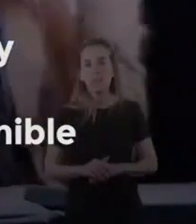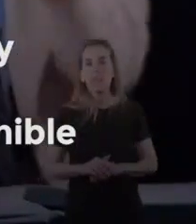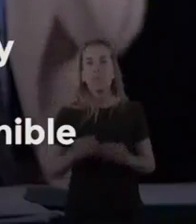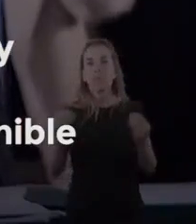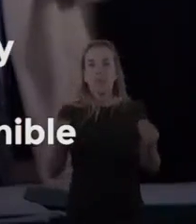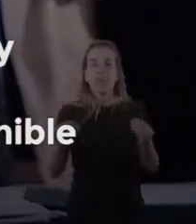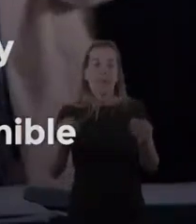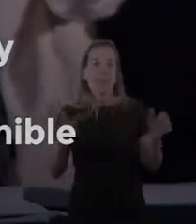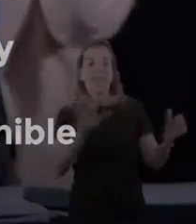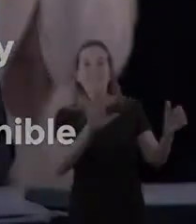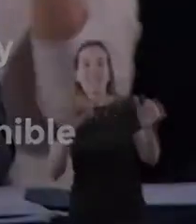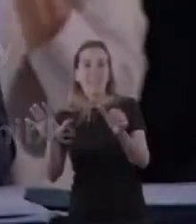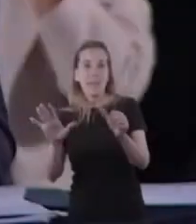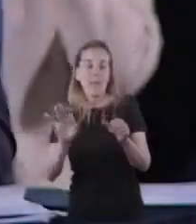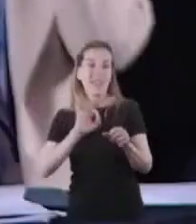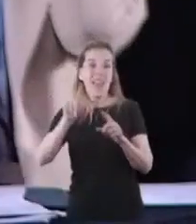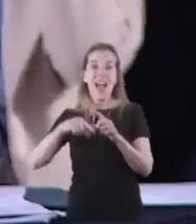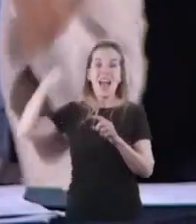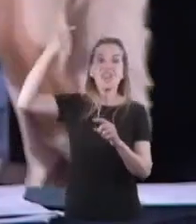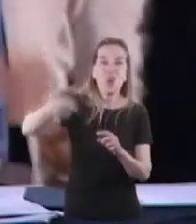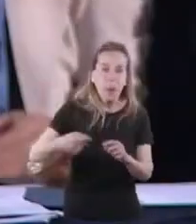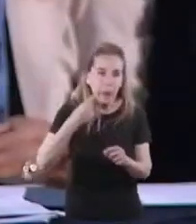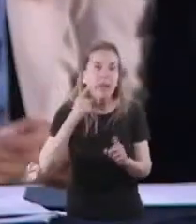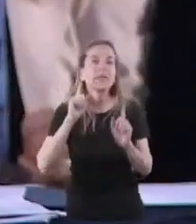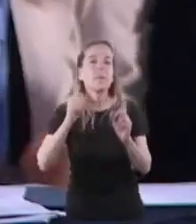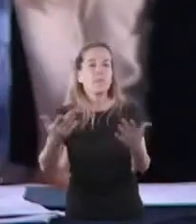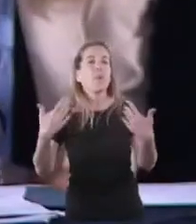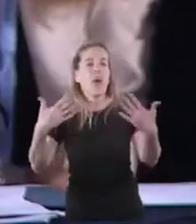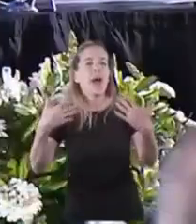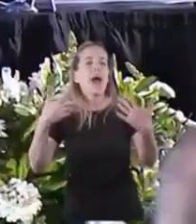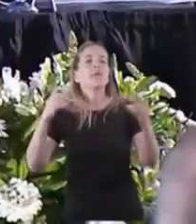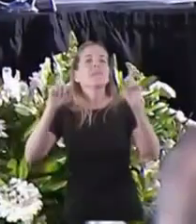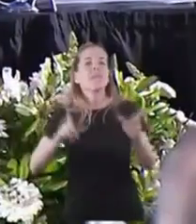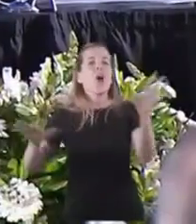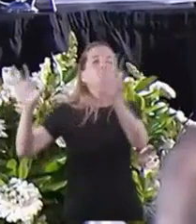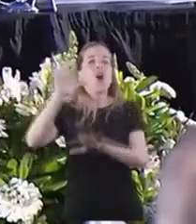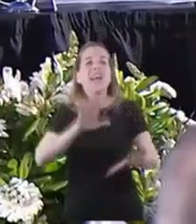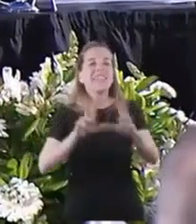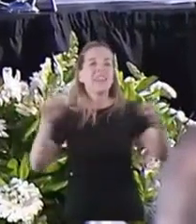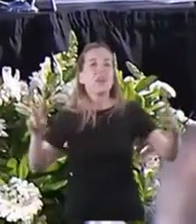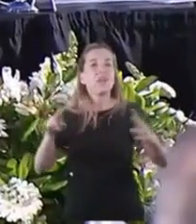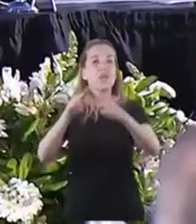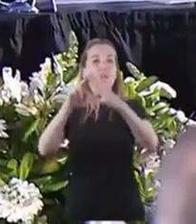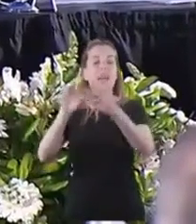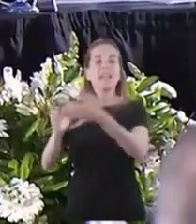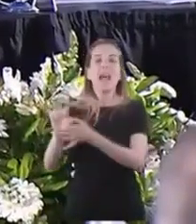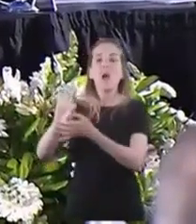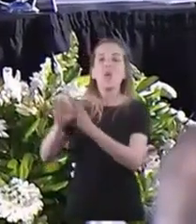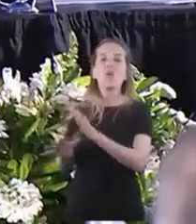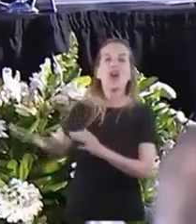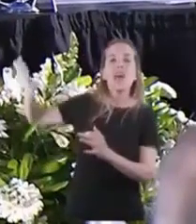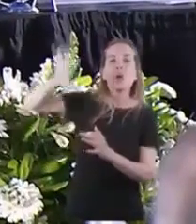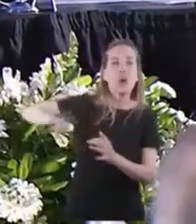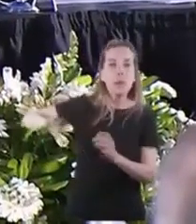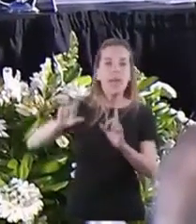segundo semestre del año que viene se pueda celebrar una cumbre entre la Unión Europea y los países de América Latina y